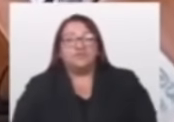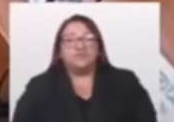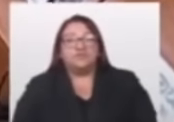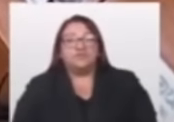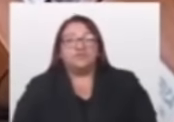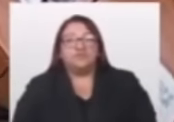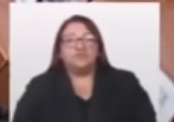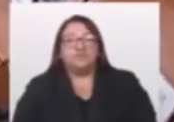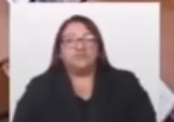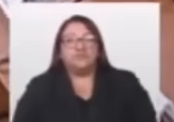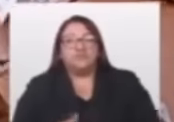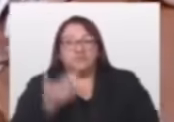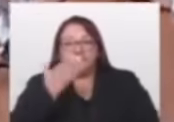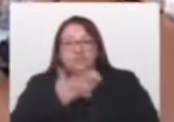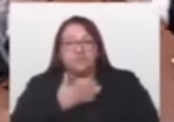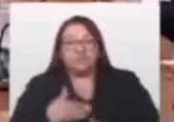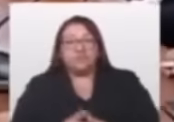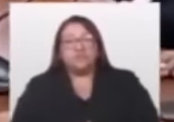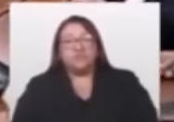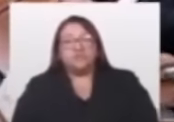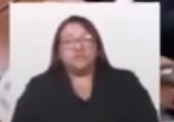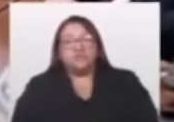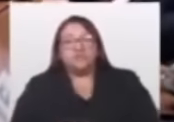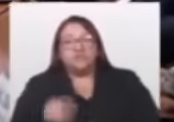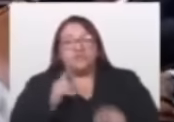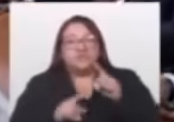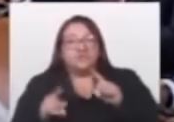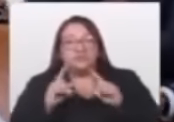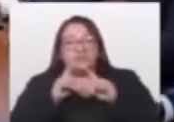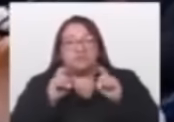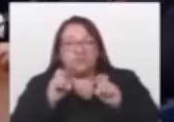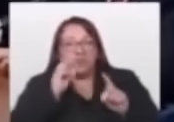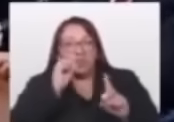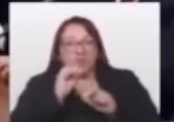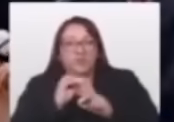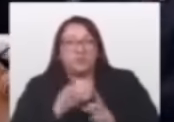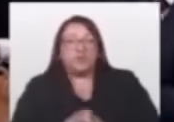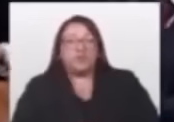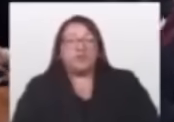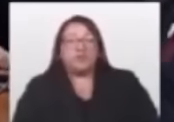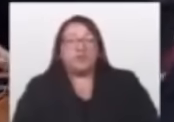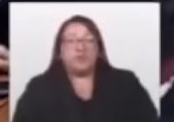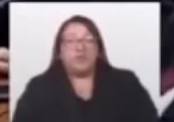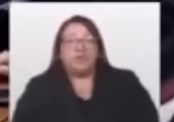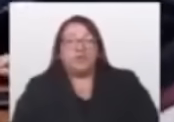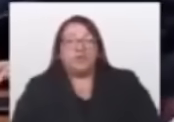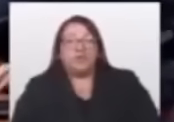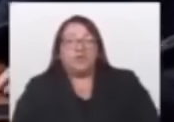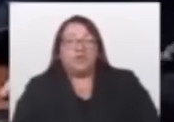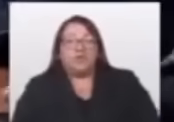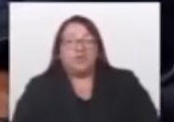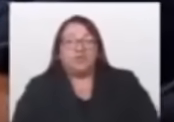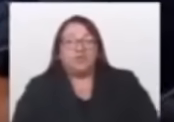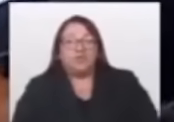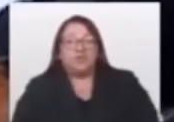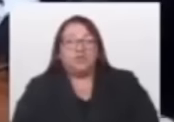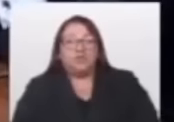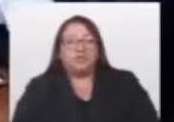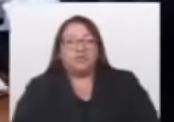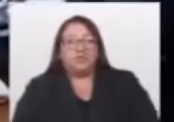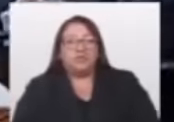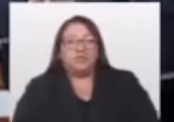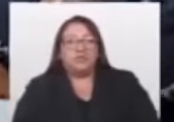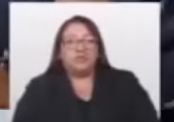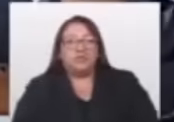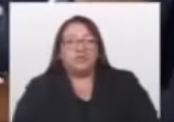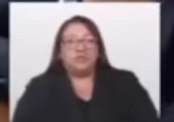Gracias, presidente. Por su intermedio, algunas preguntas y algunas observaciones. Sobre preguntas, en realidad, y gracias a medios